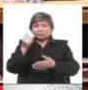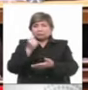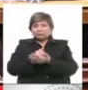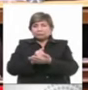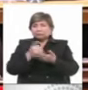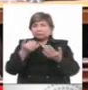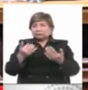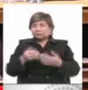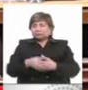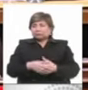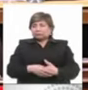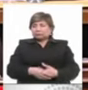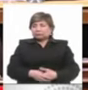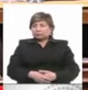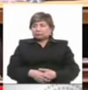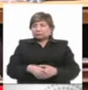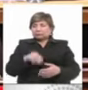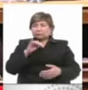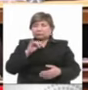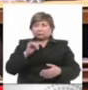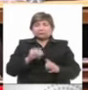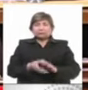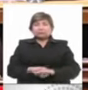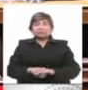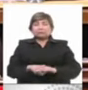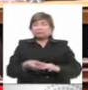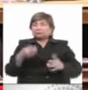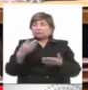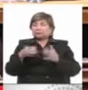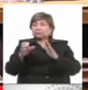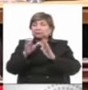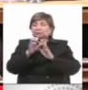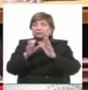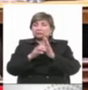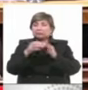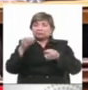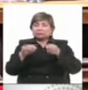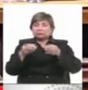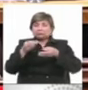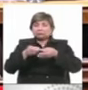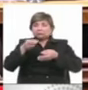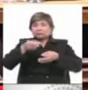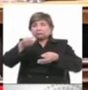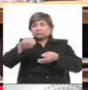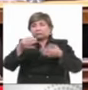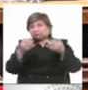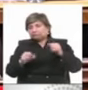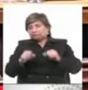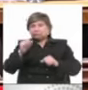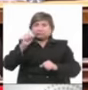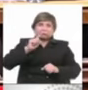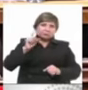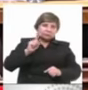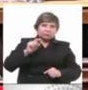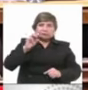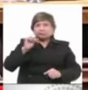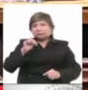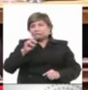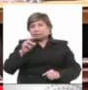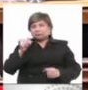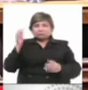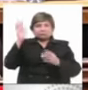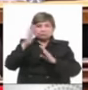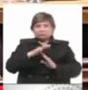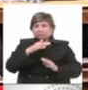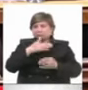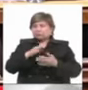caballazo el día de hoy y hasta que llegue el Tribunal Constitucional tienen un tiempito ahí para jugar, pues, a ver si existe incapacidad moral del presidente para tumbárselo de